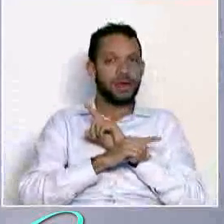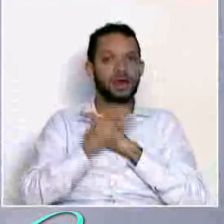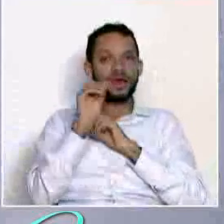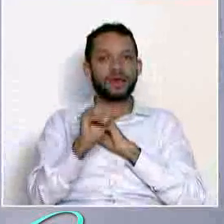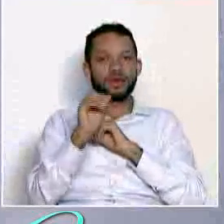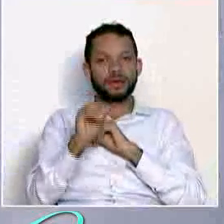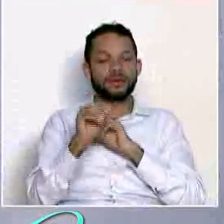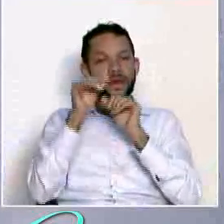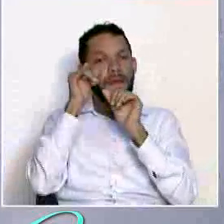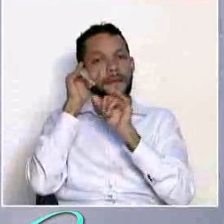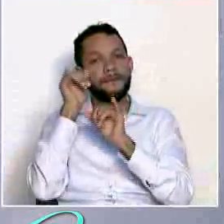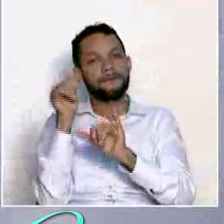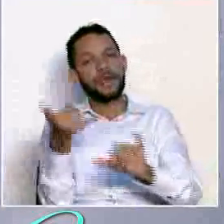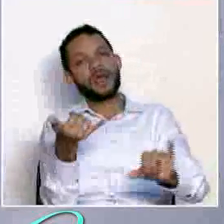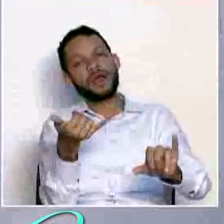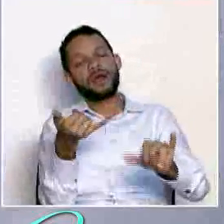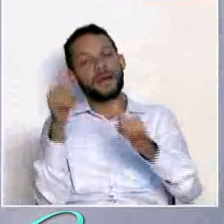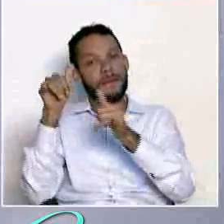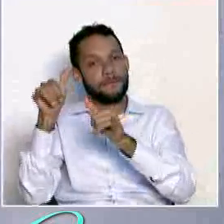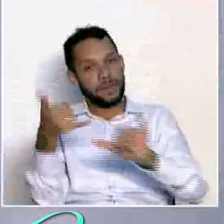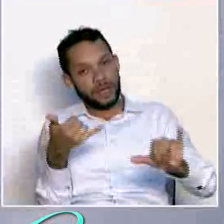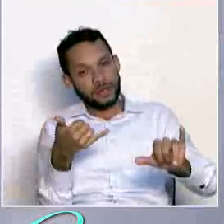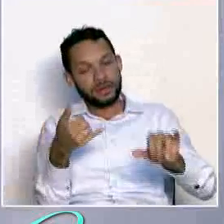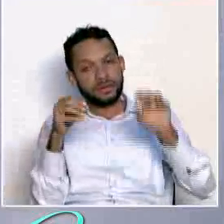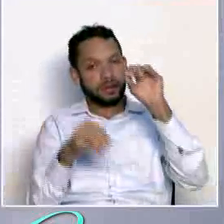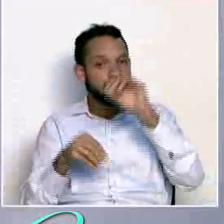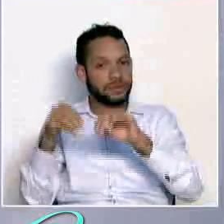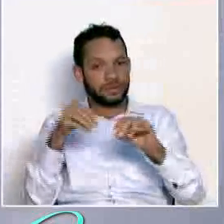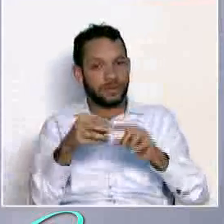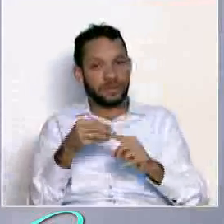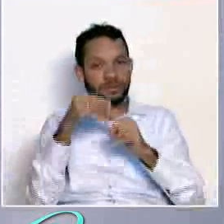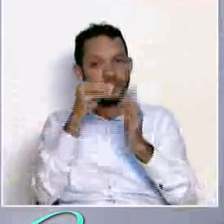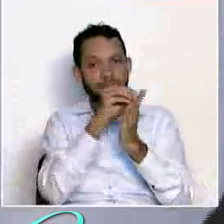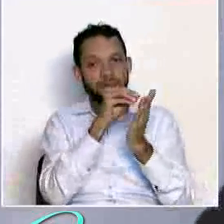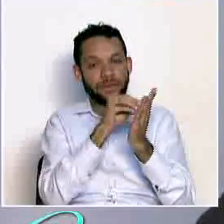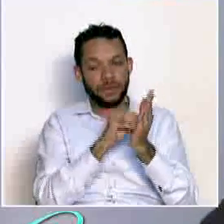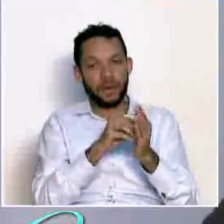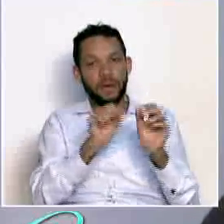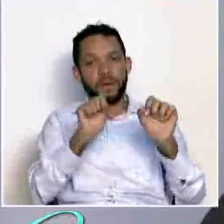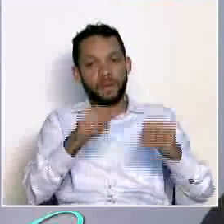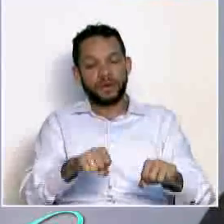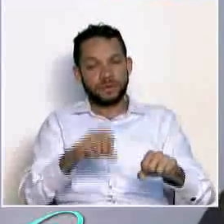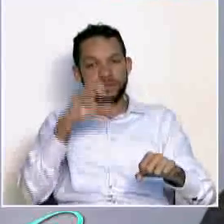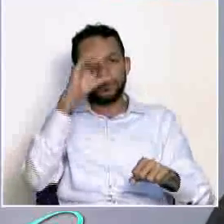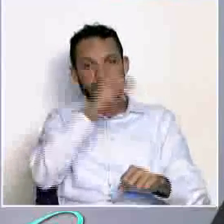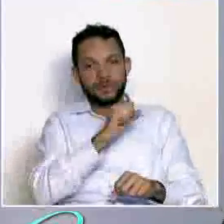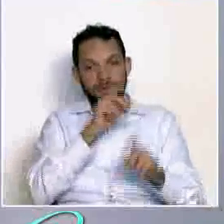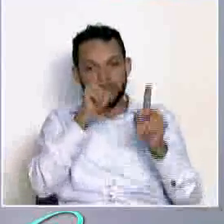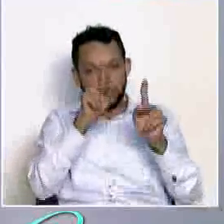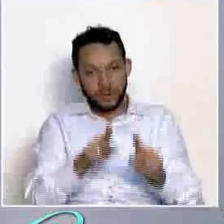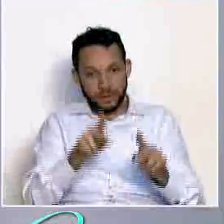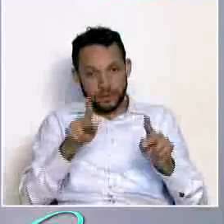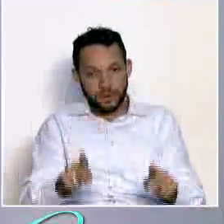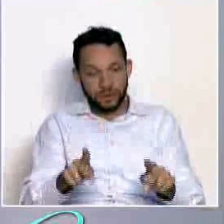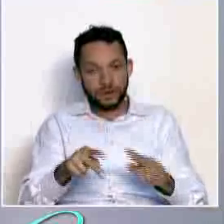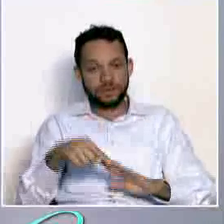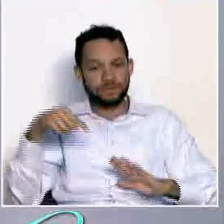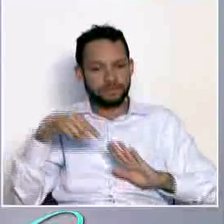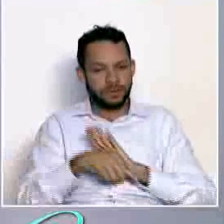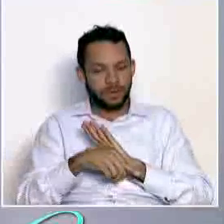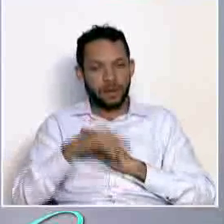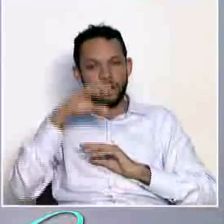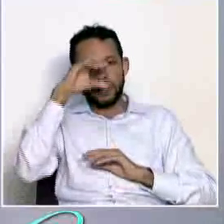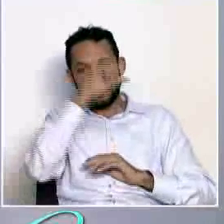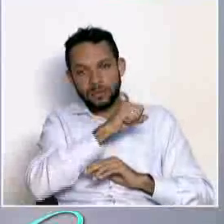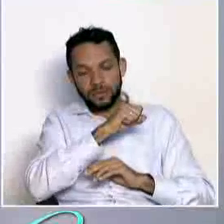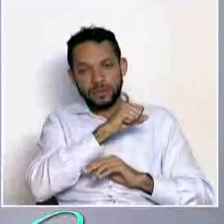una anestesia de guante. Uno de los indicativos que nos permite darnos cuenta de que la persona se está sumergiendo en